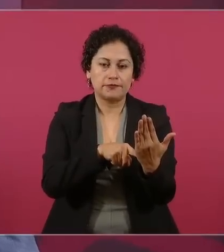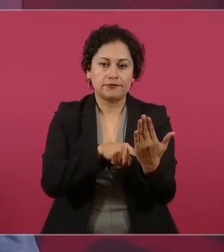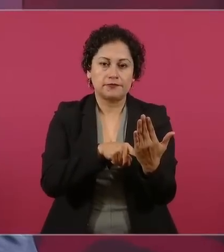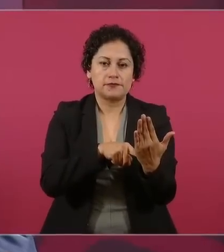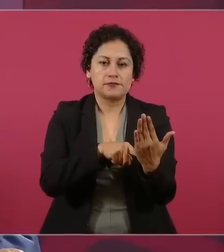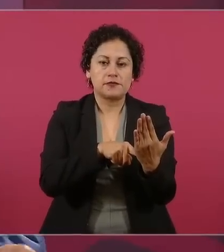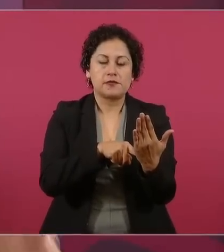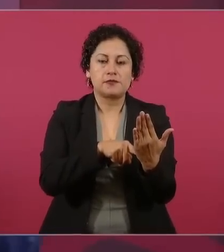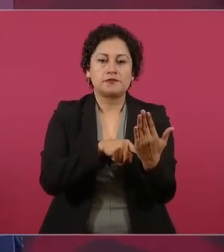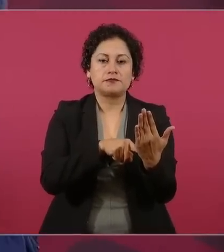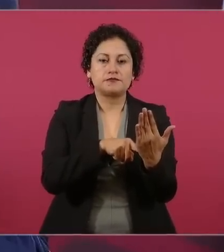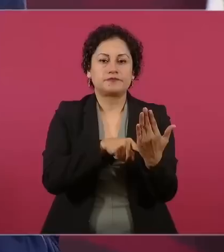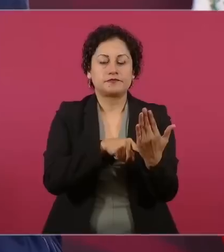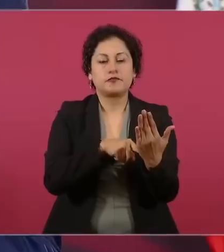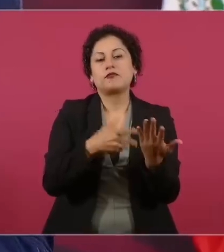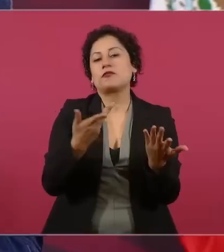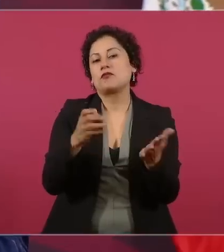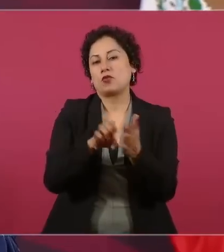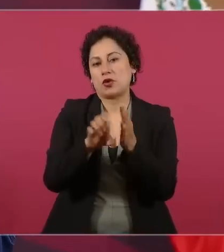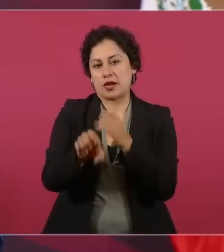que en el periodo nuestro